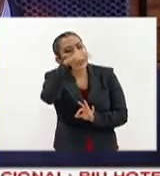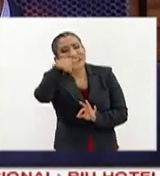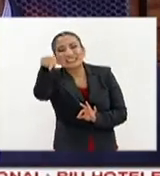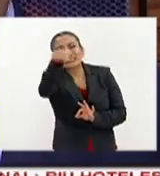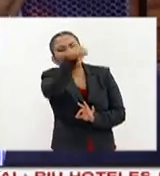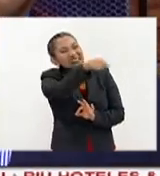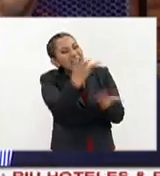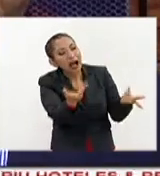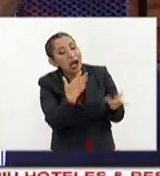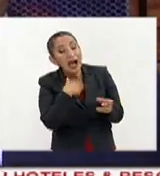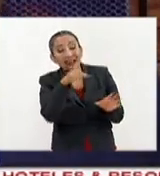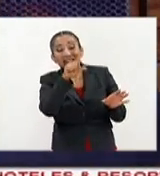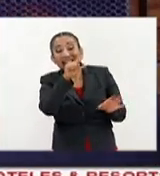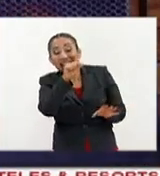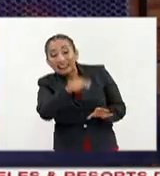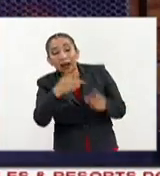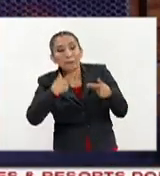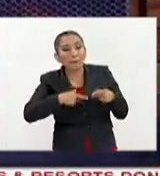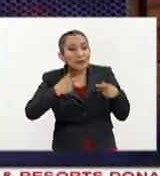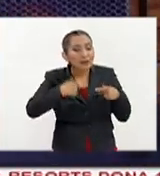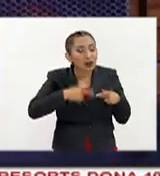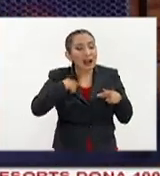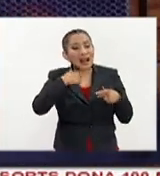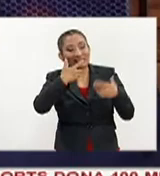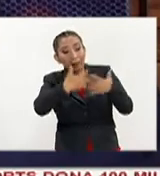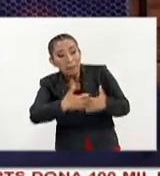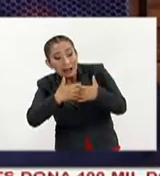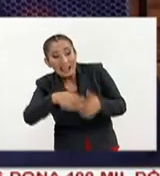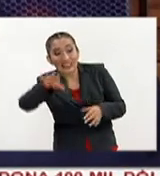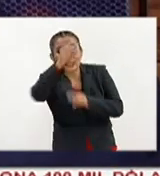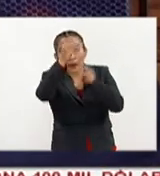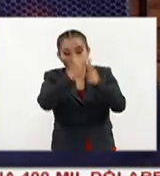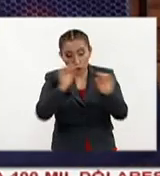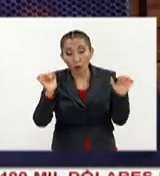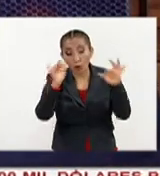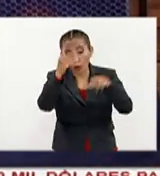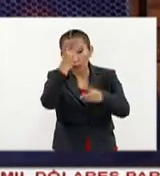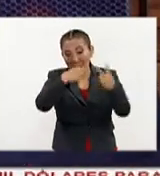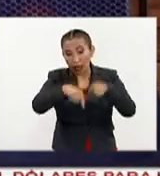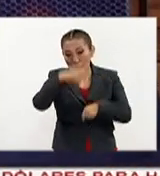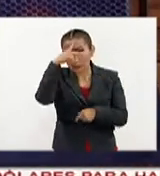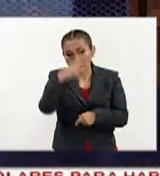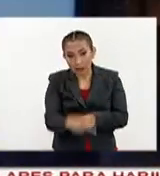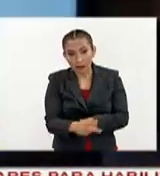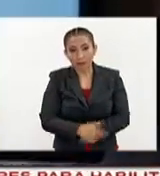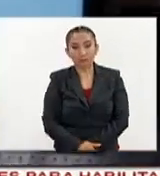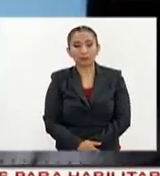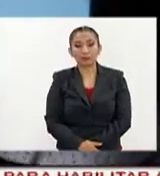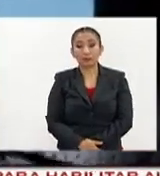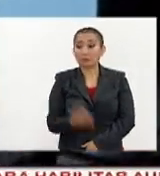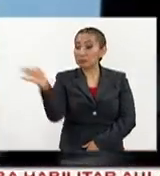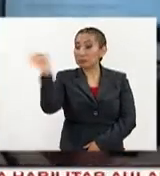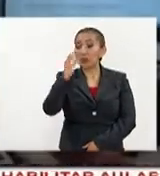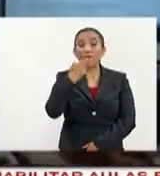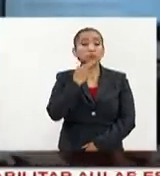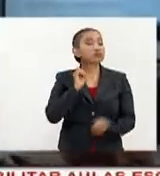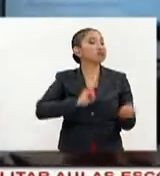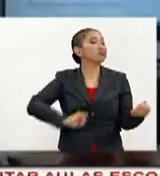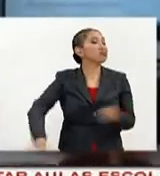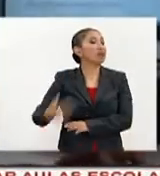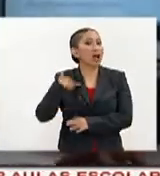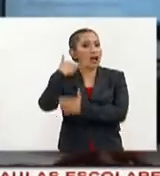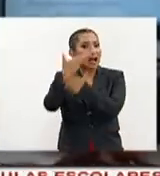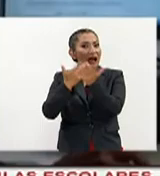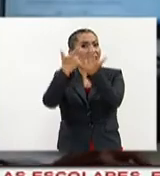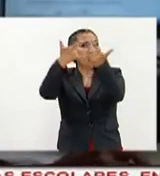experiencias de más de 70 televisoras de todo el mundo que están presentes en México. De no hacerlo, nuestros